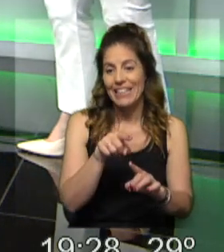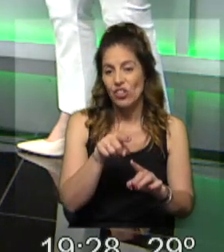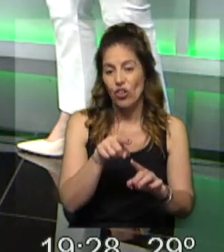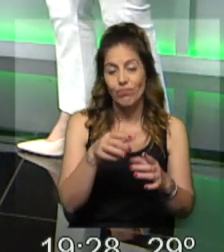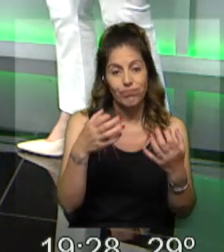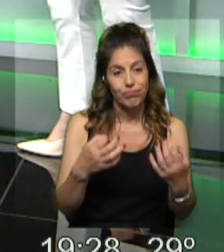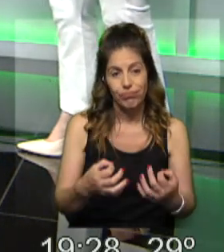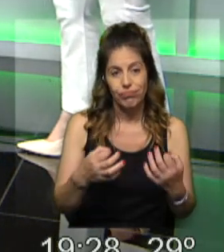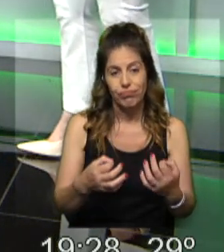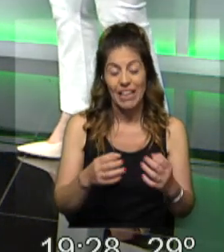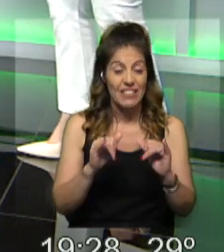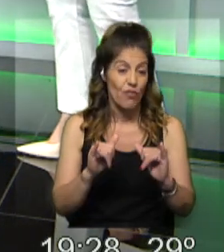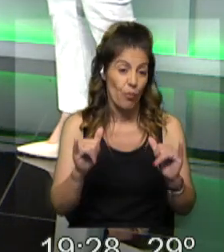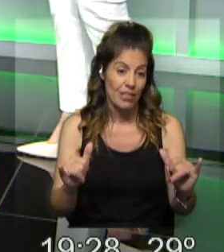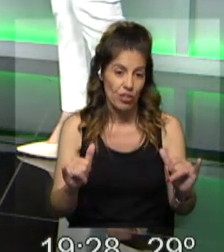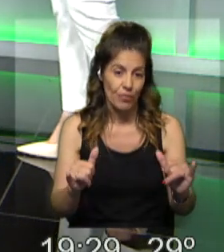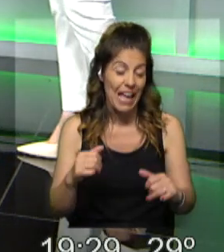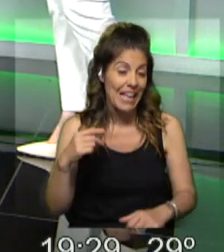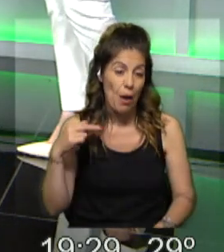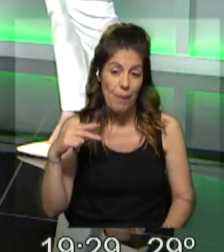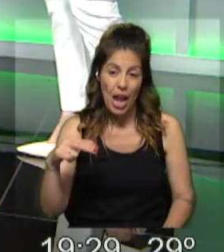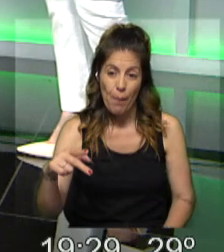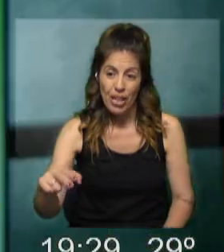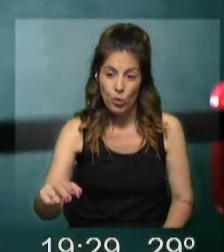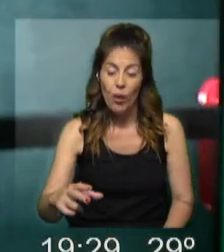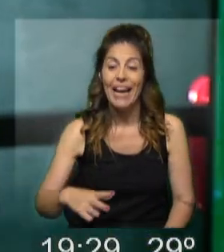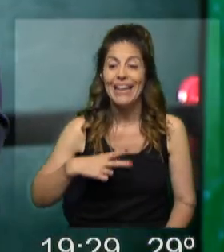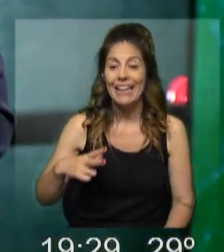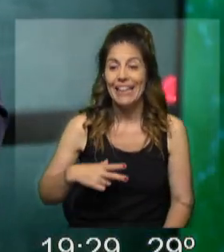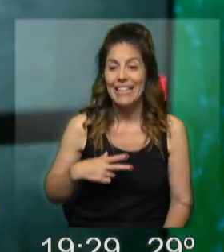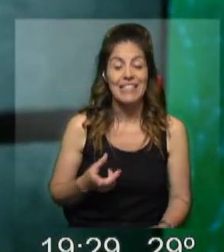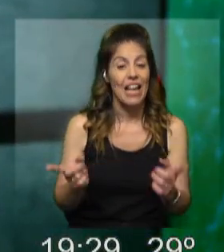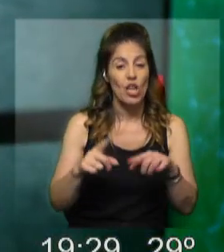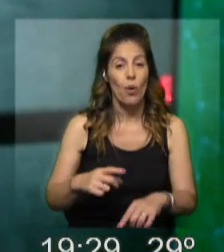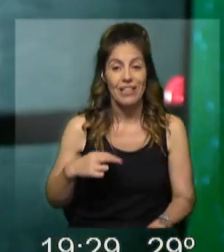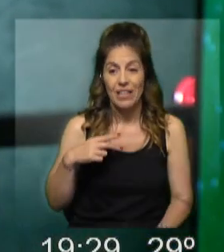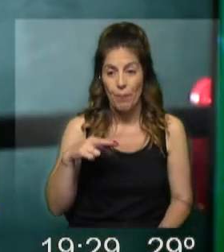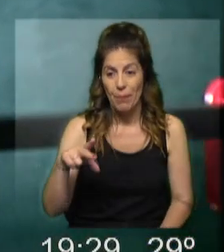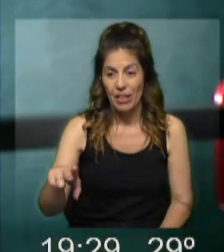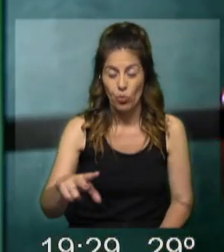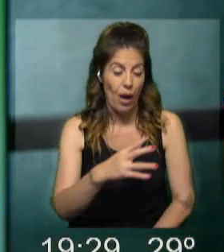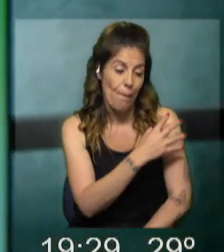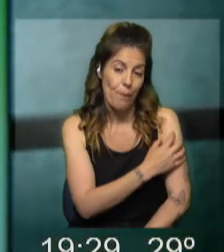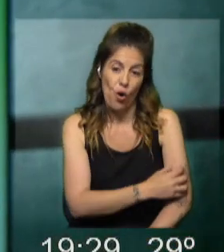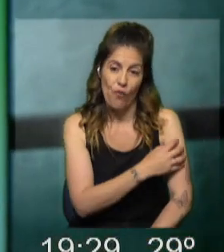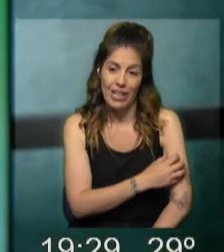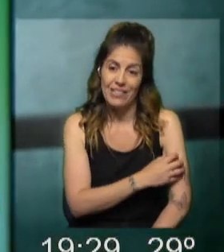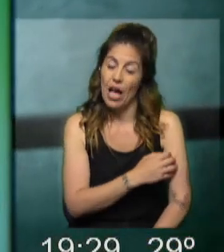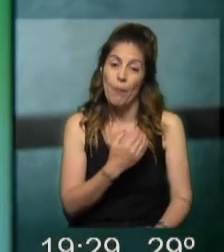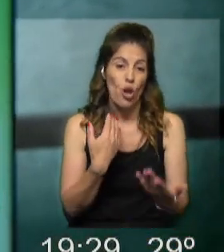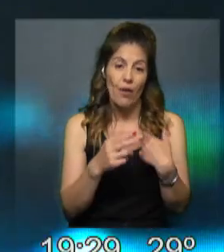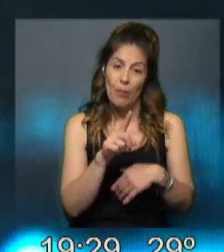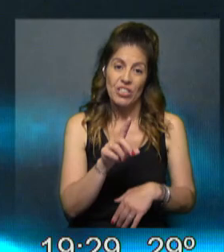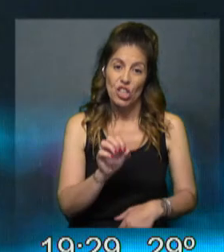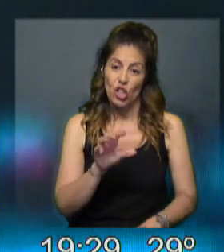de los son los datos se perpetúa la riqueza de la misma forma que se perpetúa la pobreza pero ya no estamos hablando de 105 personas